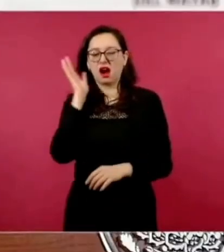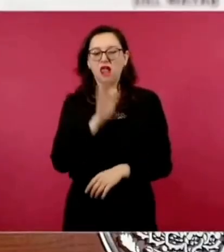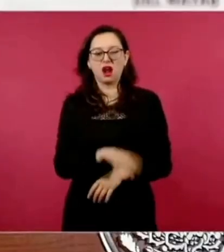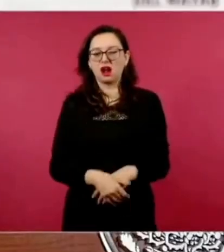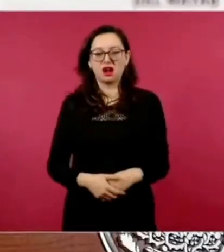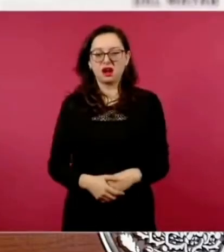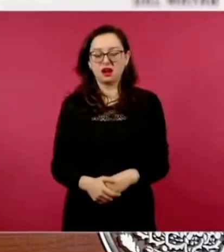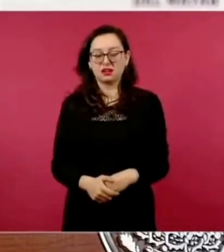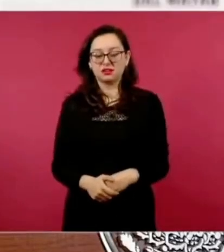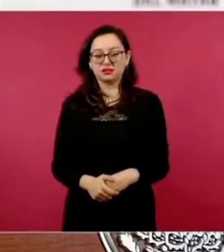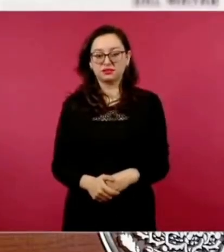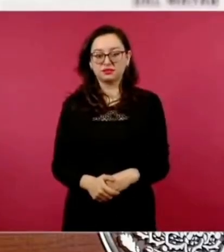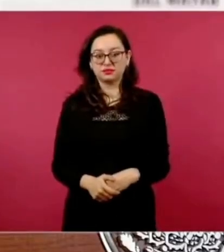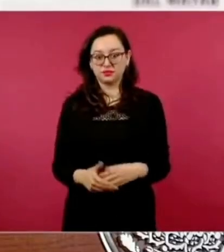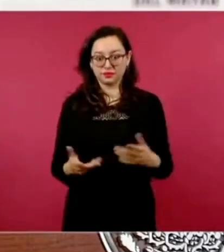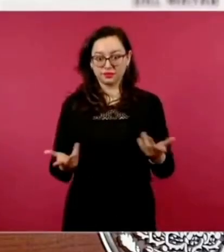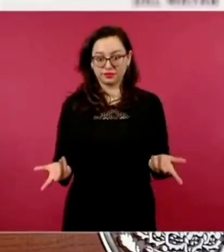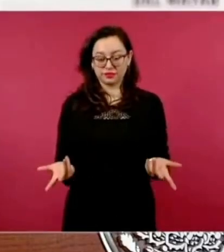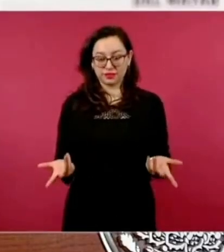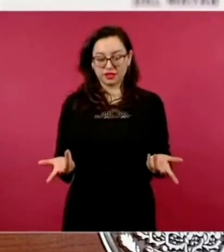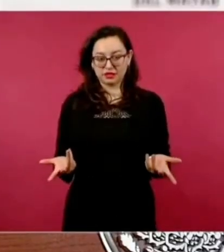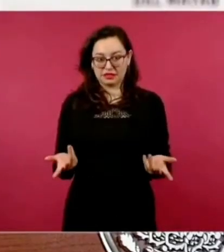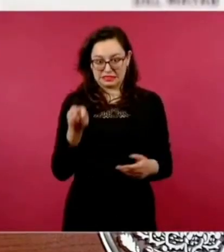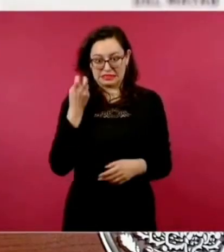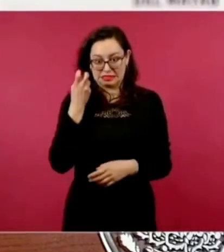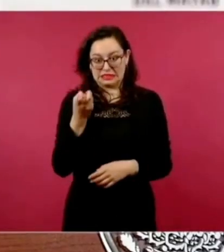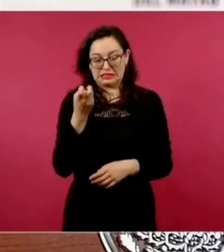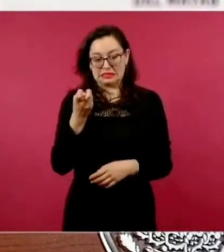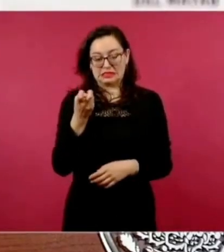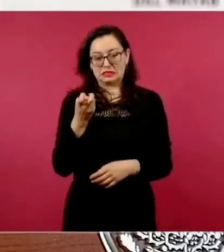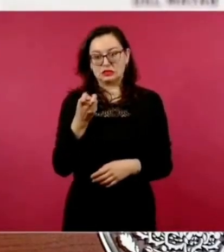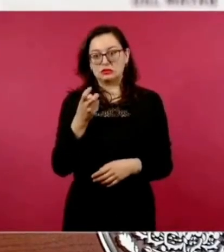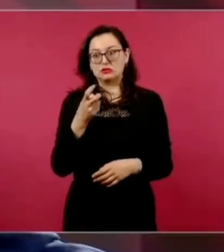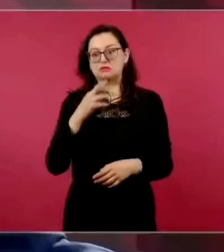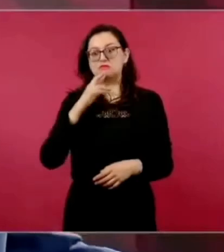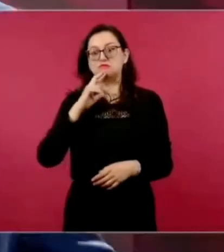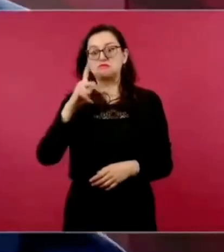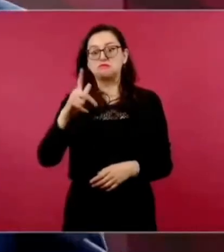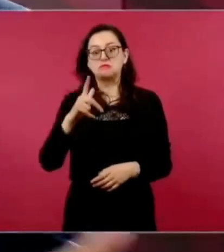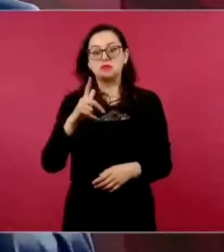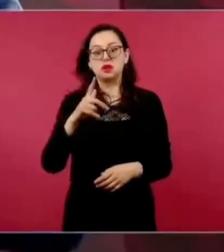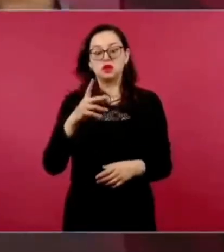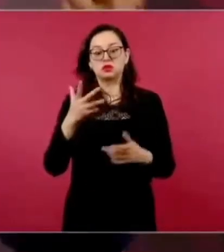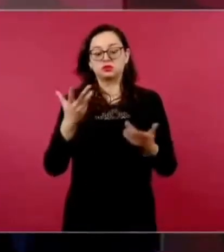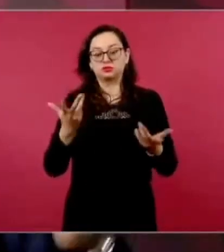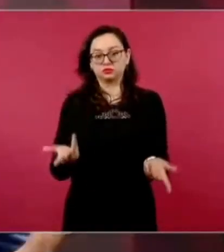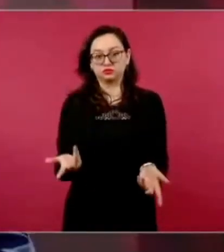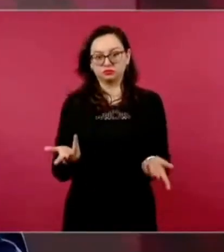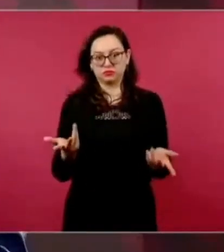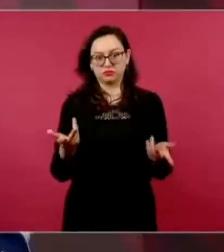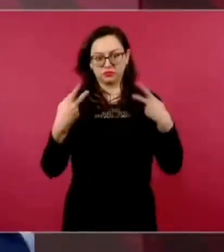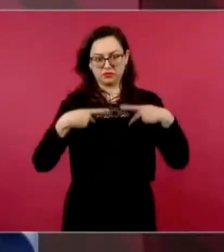Y si no se pone ese requisito, pues puede estar saliendo de la escuela